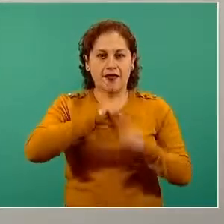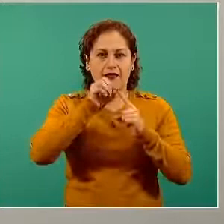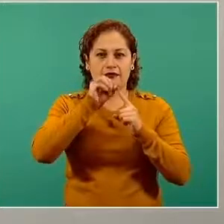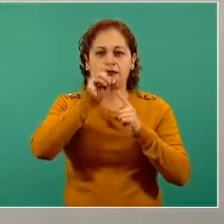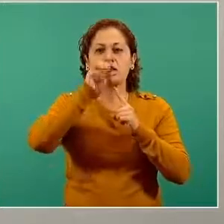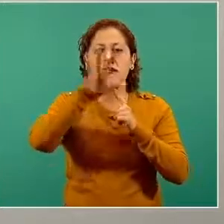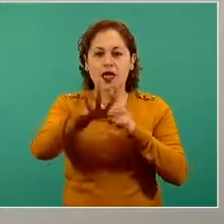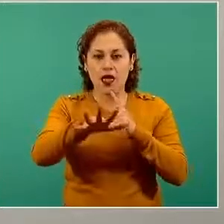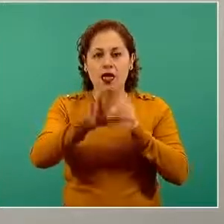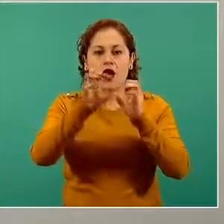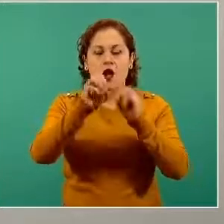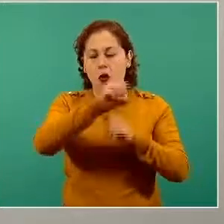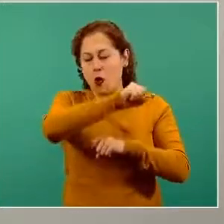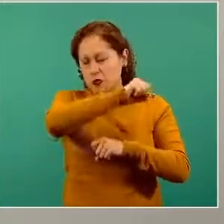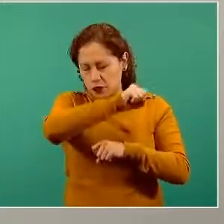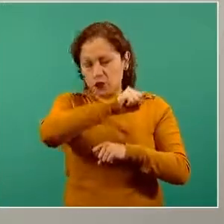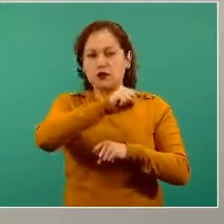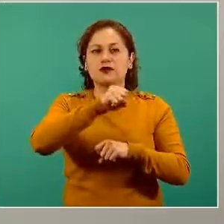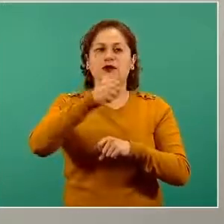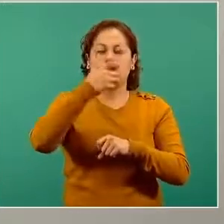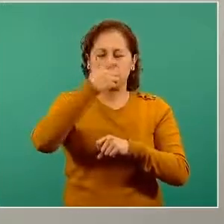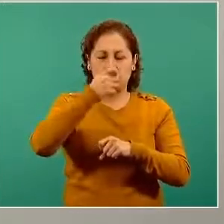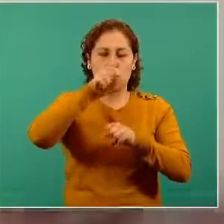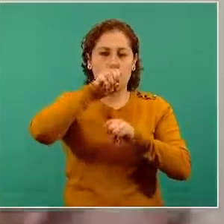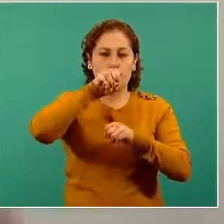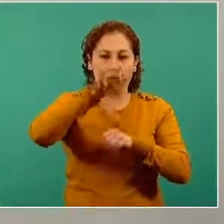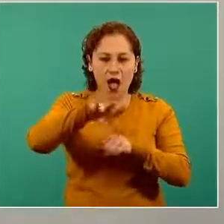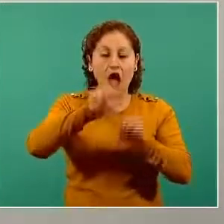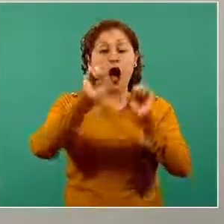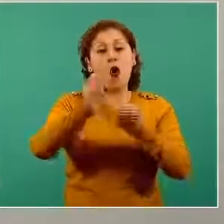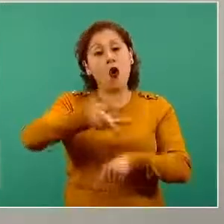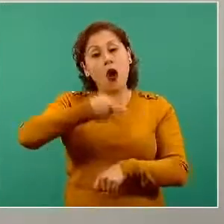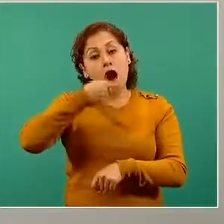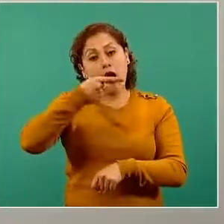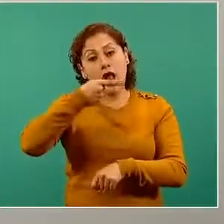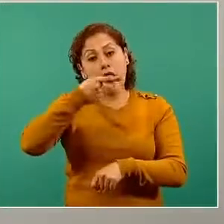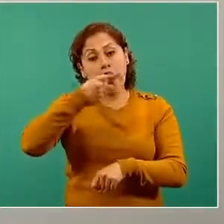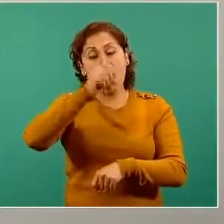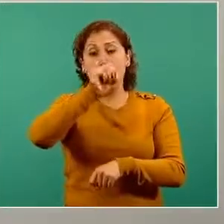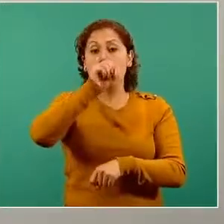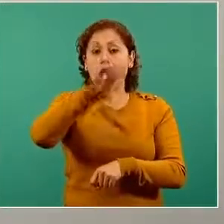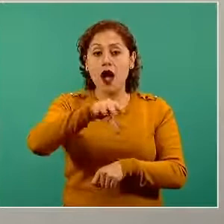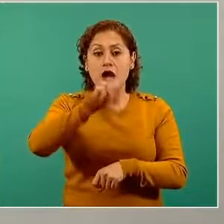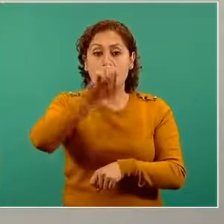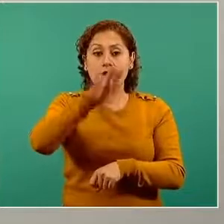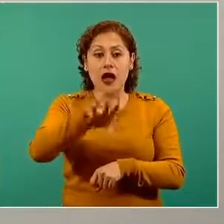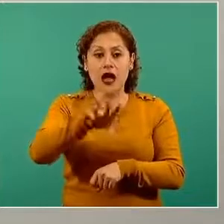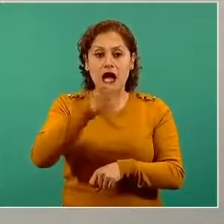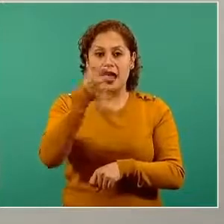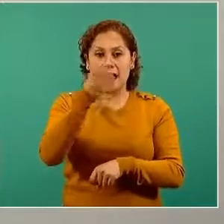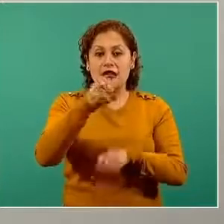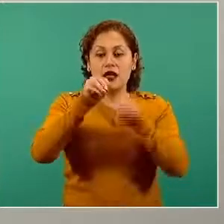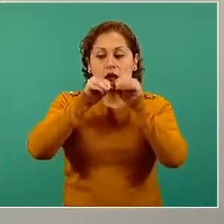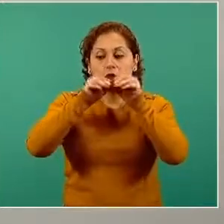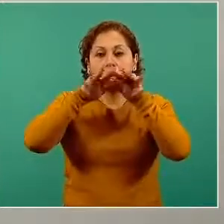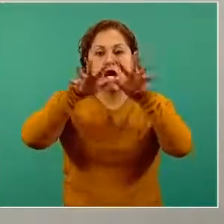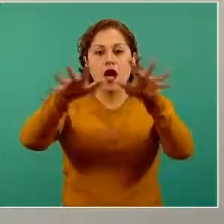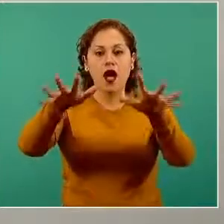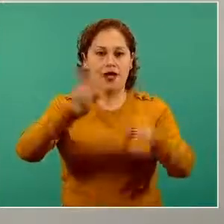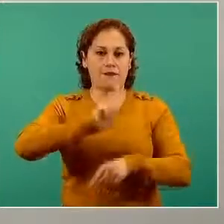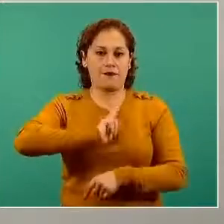habla, obviamente cada una de estas acciones tiene un nivel mayor o un potencial mayor de hacer llegar el virus hacia